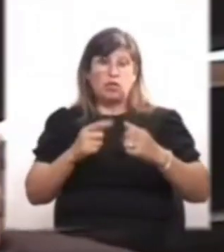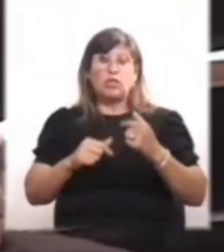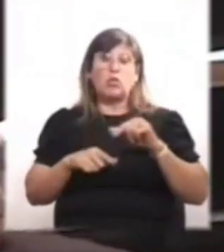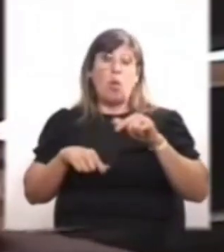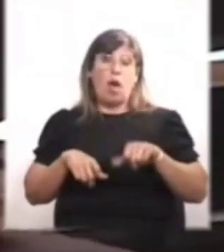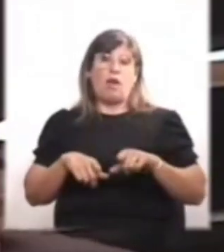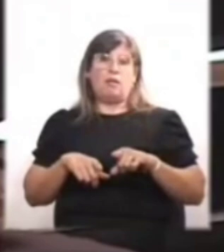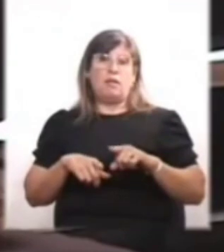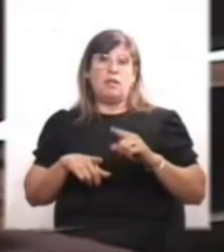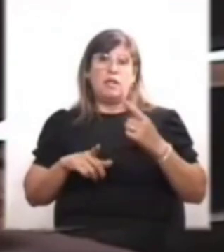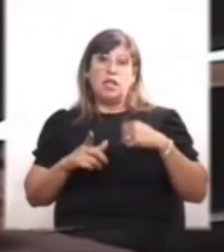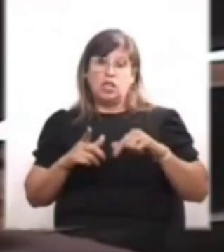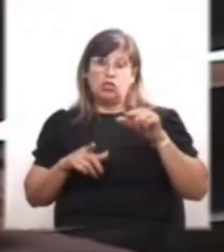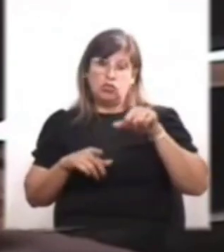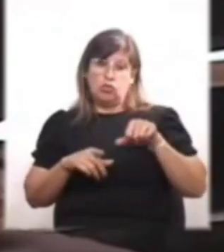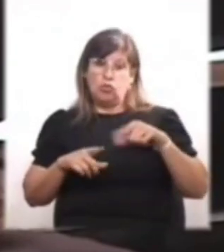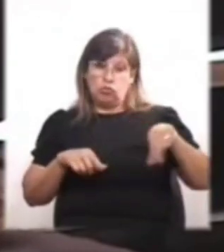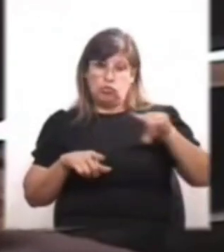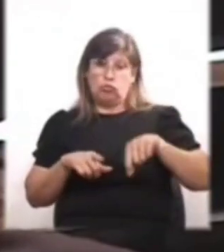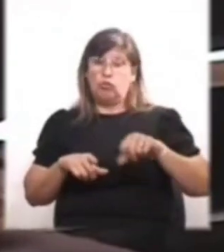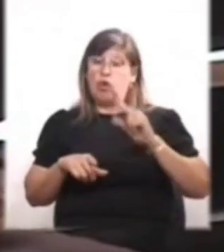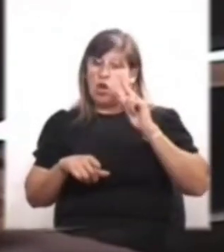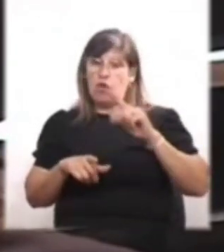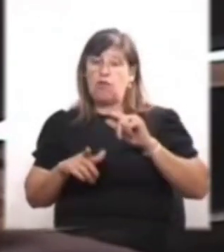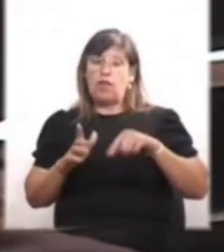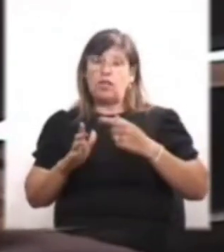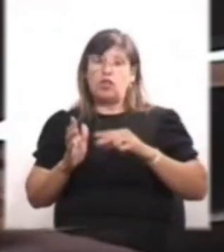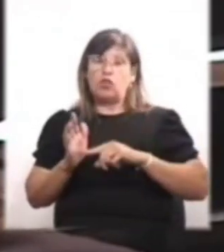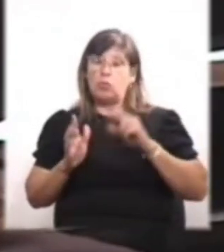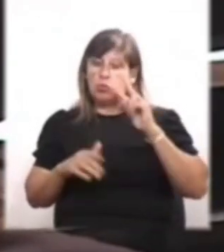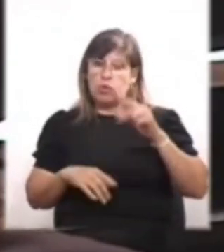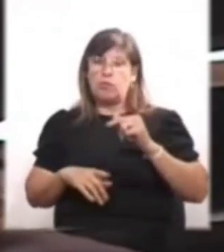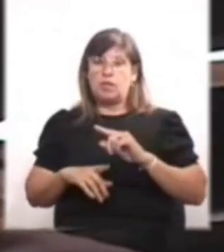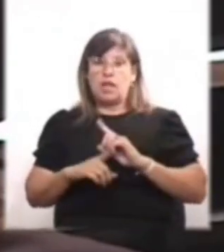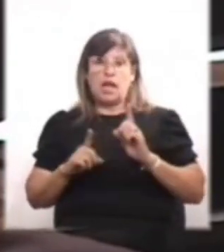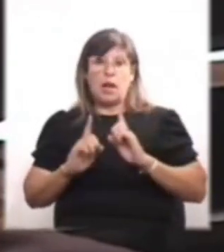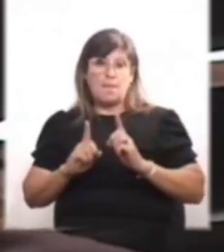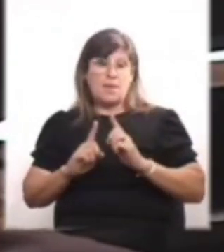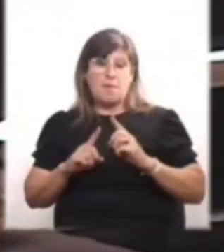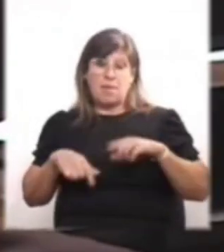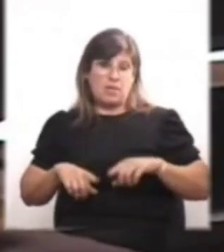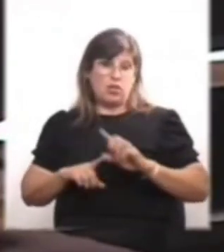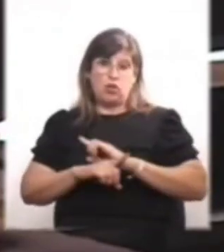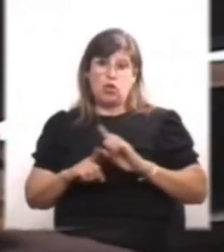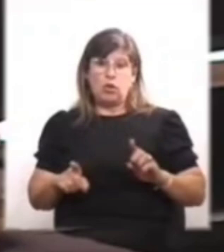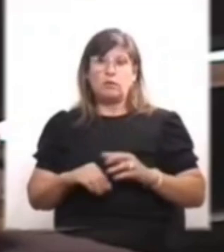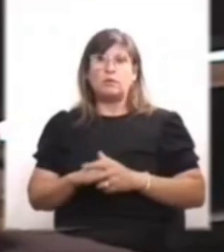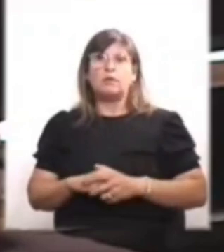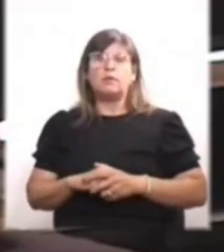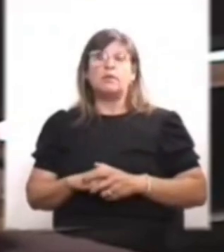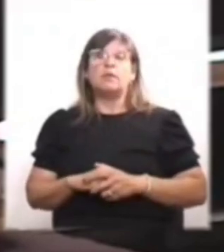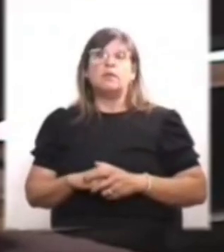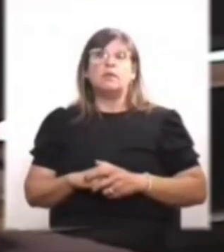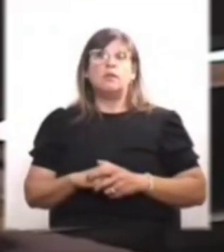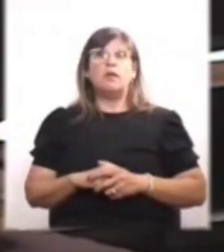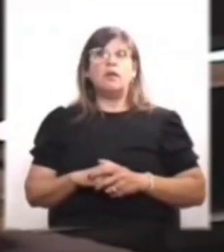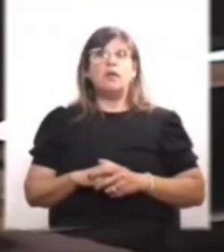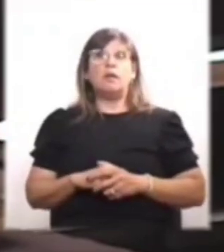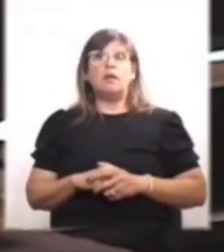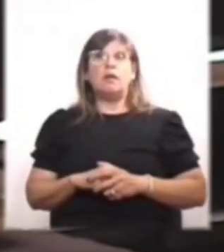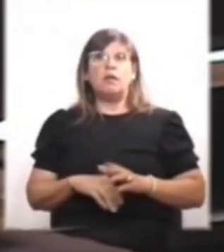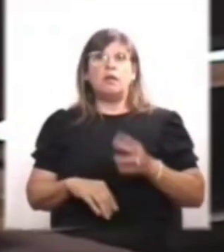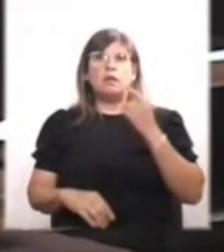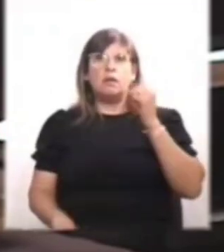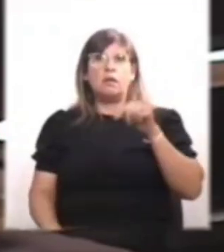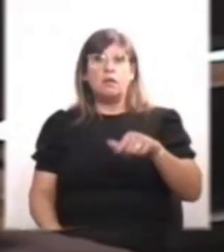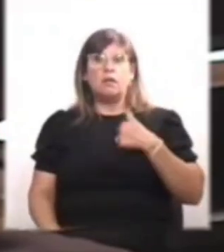pero ellos lo ven desde otro punto de vista, no la del ministro, que por perder esa competencia cree que el ministerio no puede continuar, lo dice el